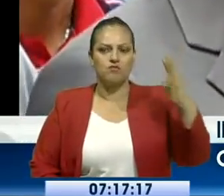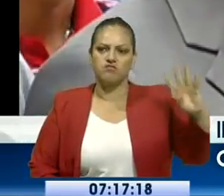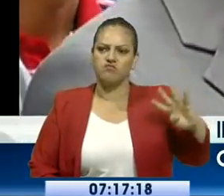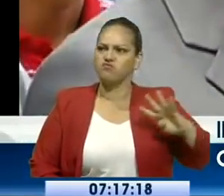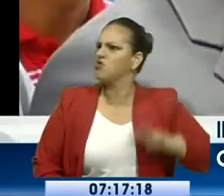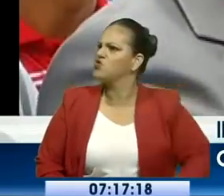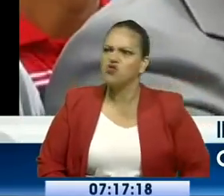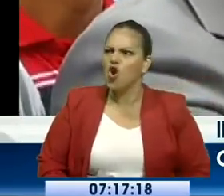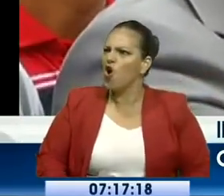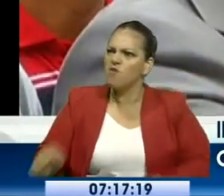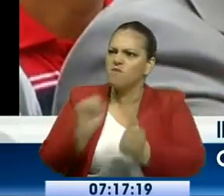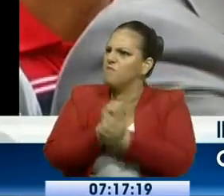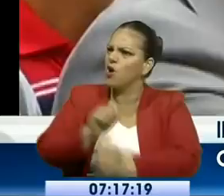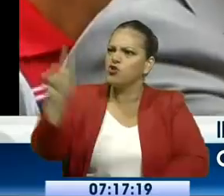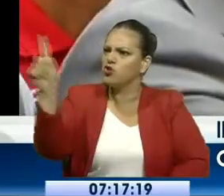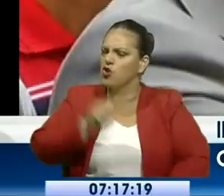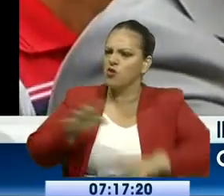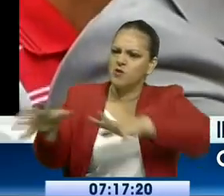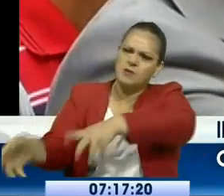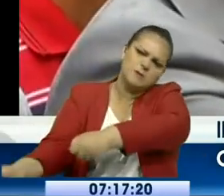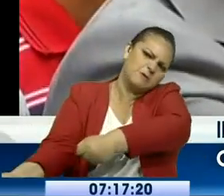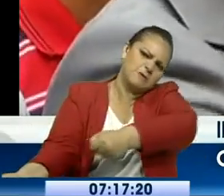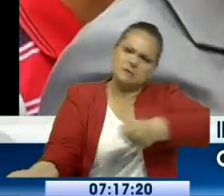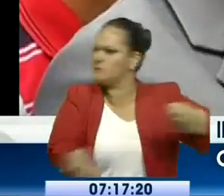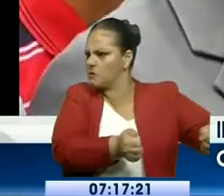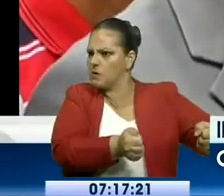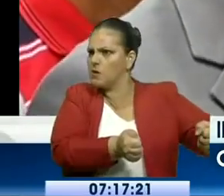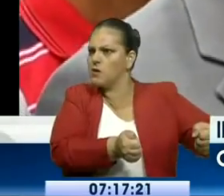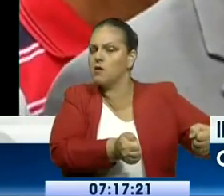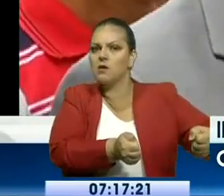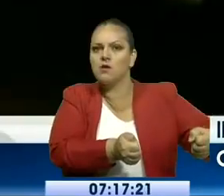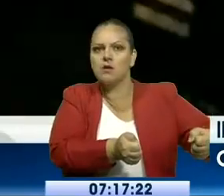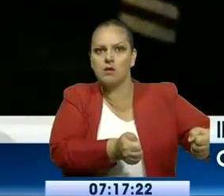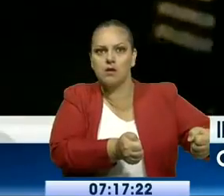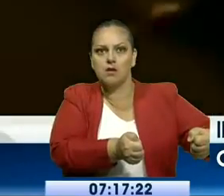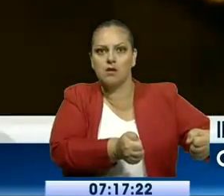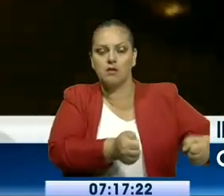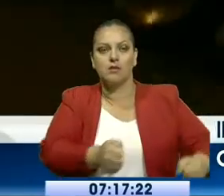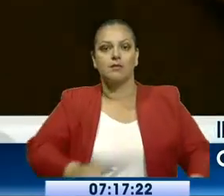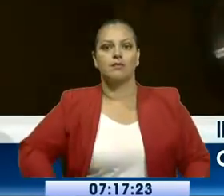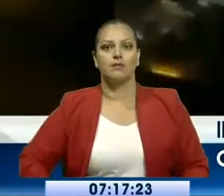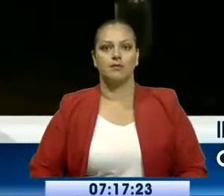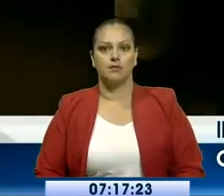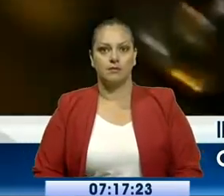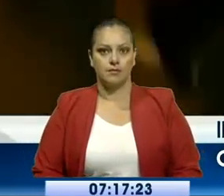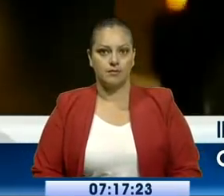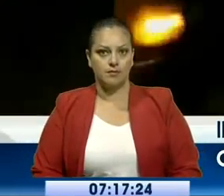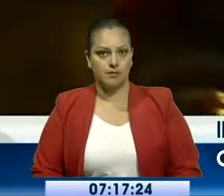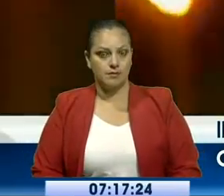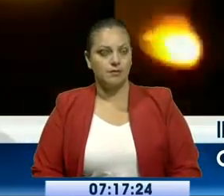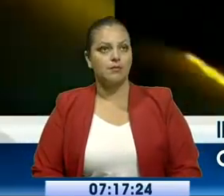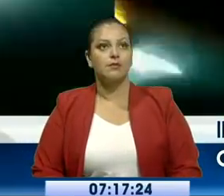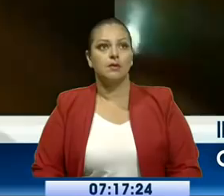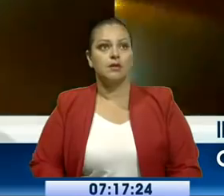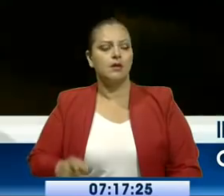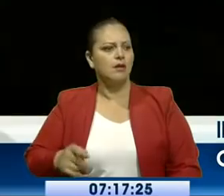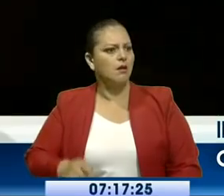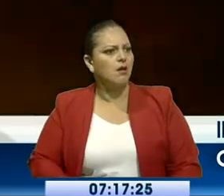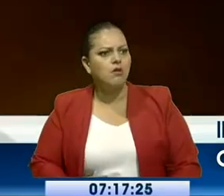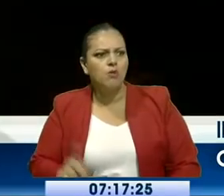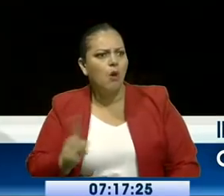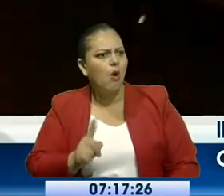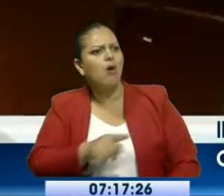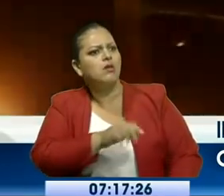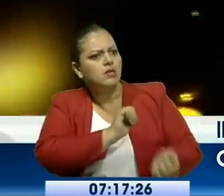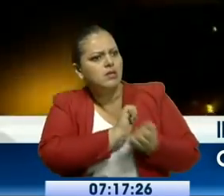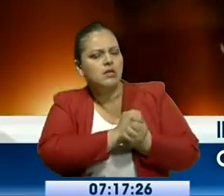valiente, corre al vehículo para intentar sacar las llaves. Y es ahí cuando el hombre arranca y la arrastra por